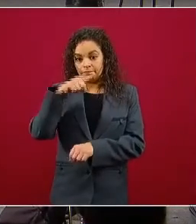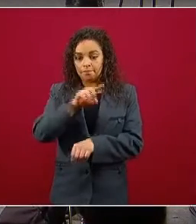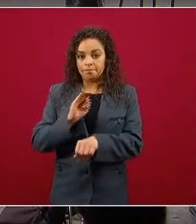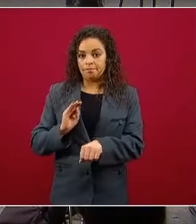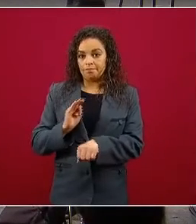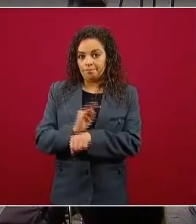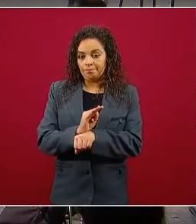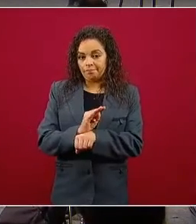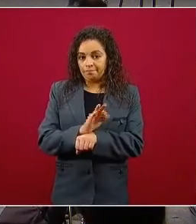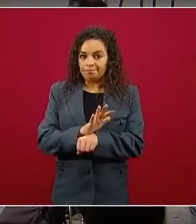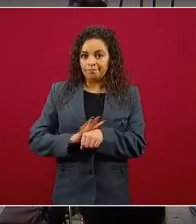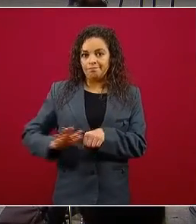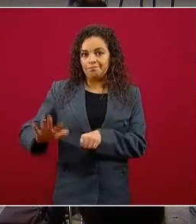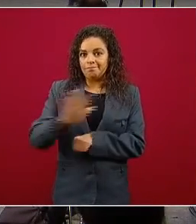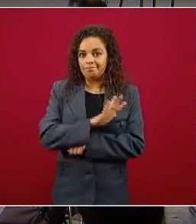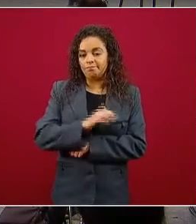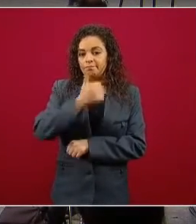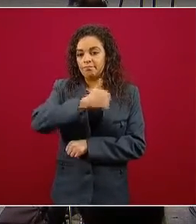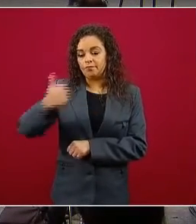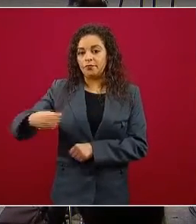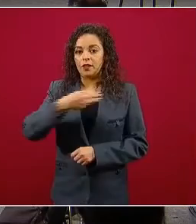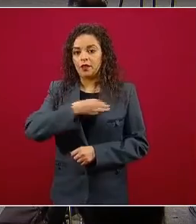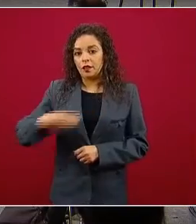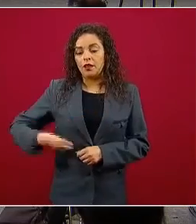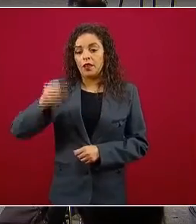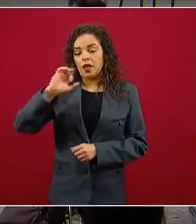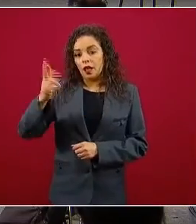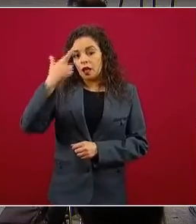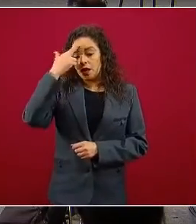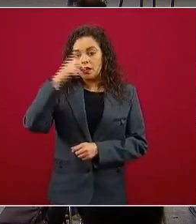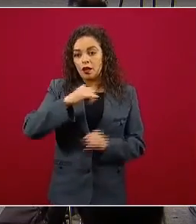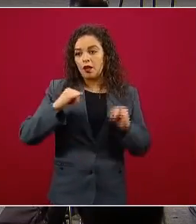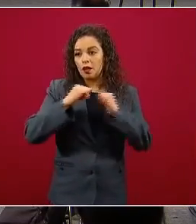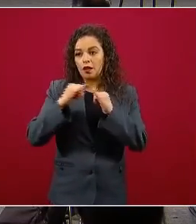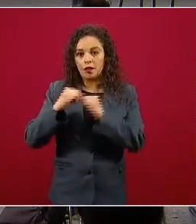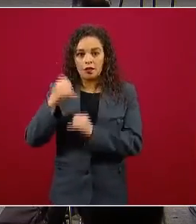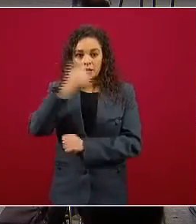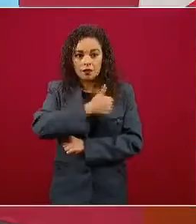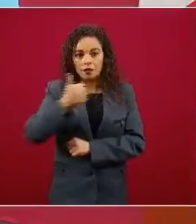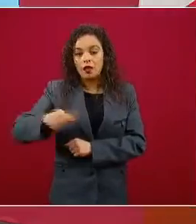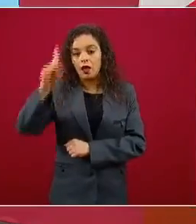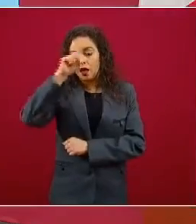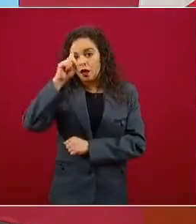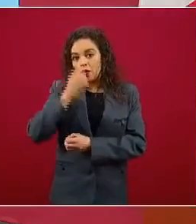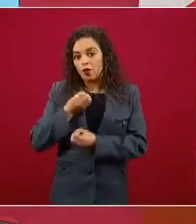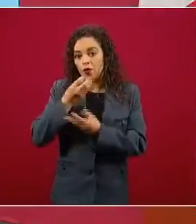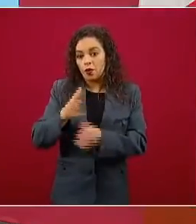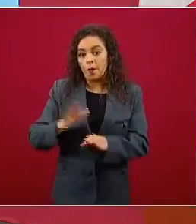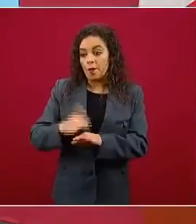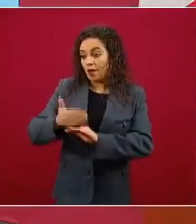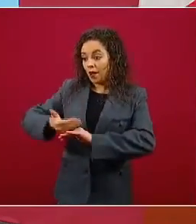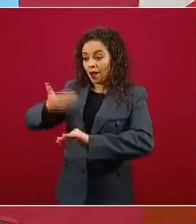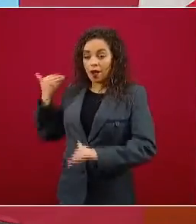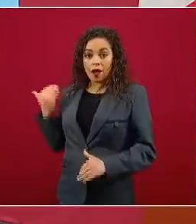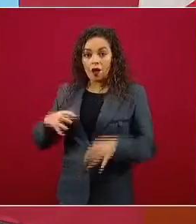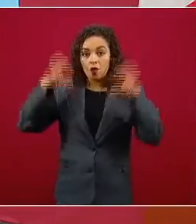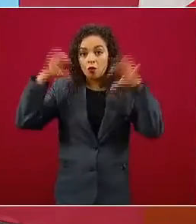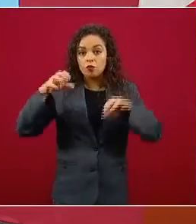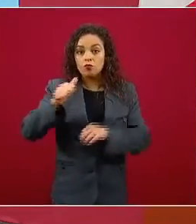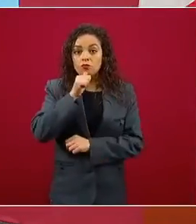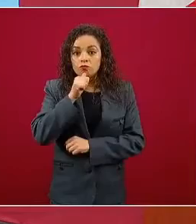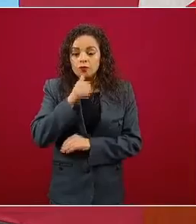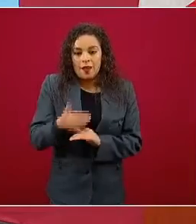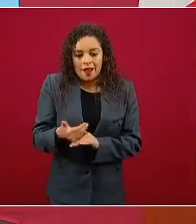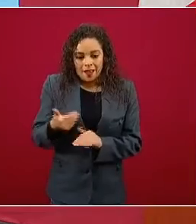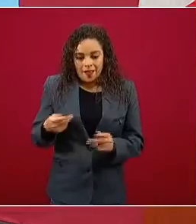las recomendaciones que dan las instituciones de protección civil de antes de la lluvia, porque nosotros podemos prever, pronosticar